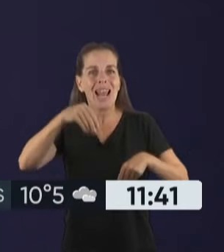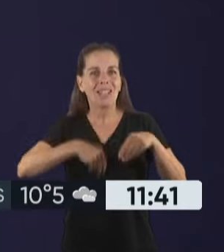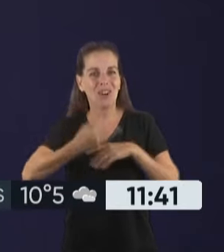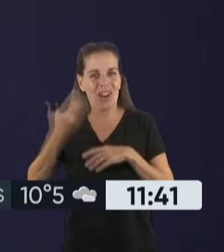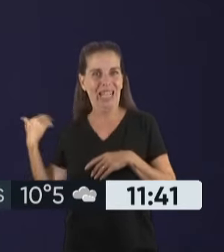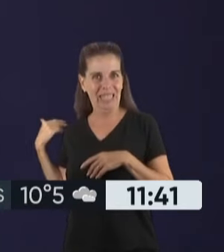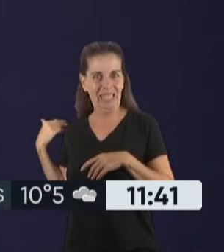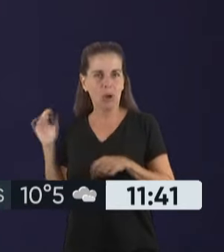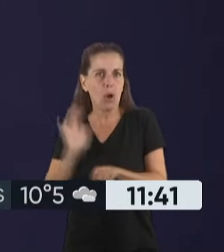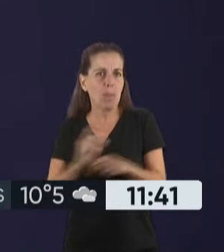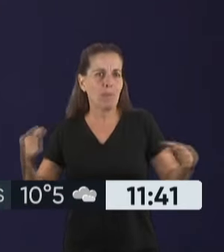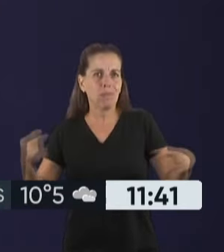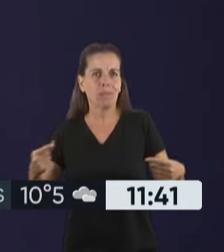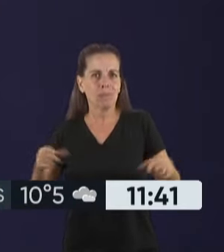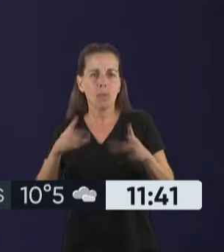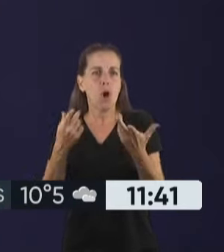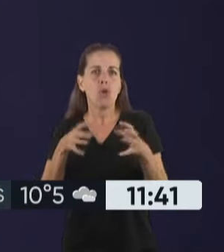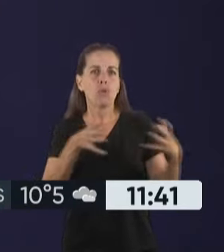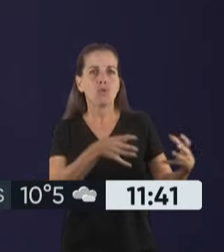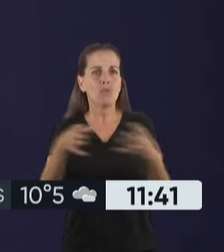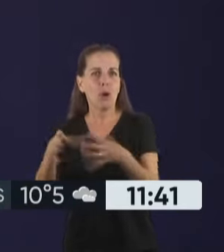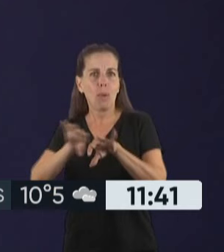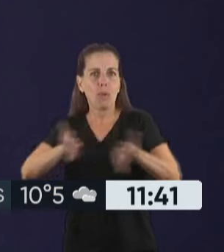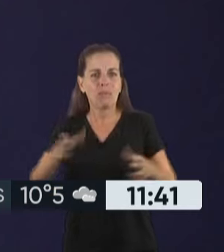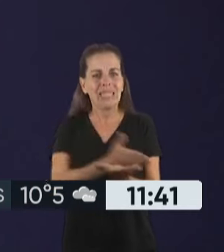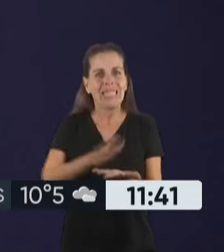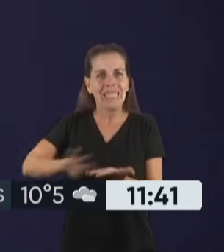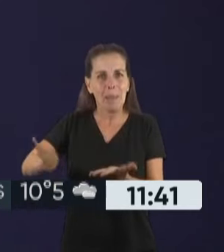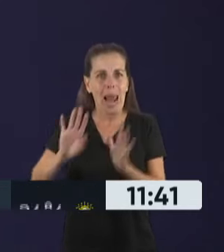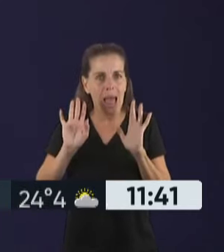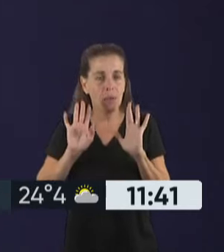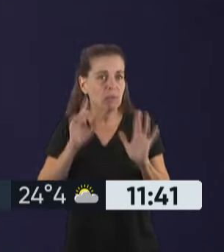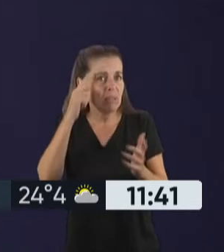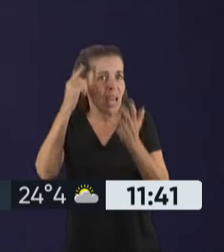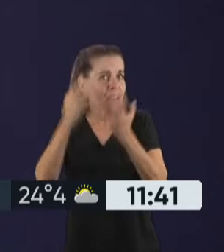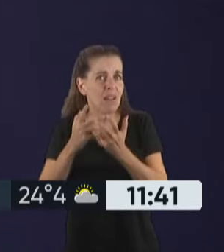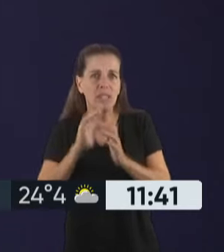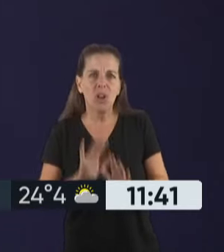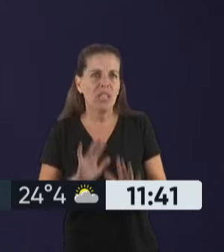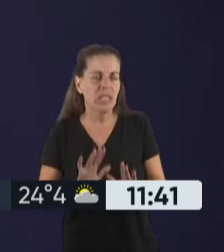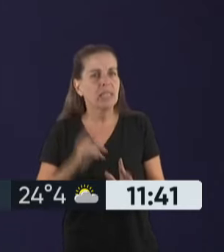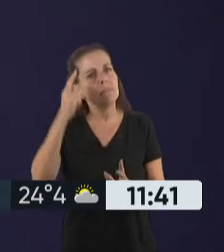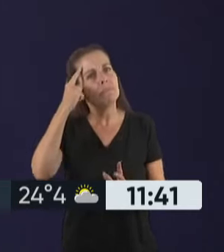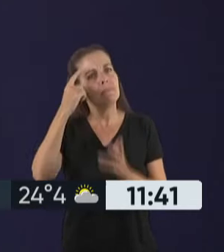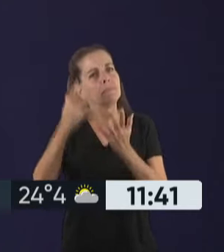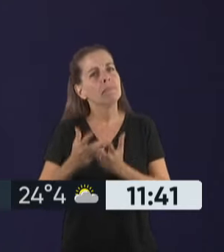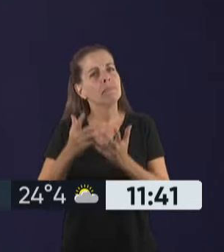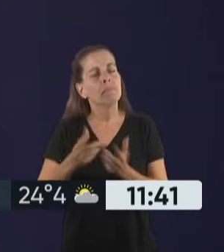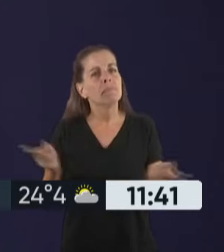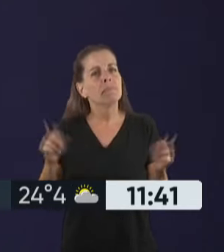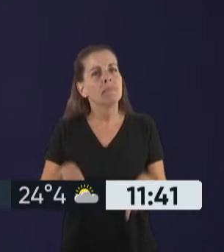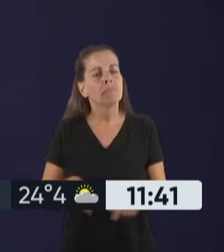bueno Están del otro lado Así que la reflexión es simplemente esa volviendo a la a